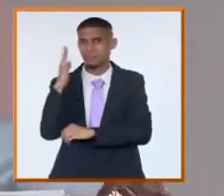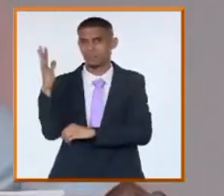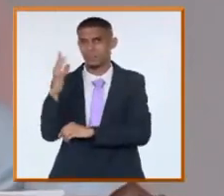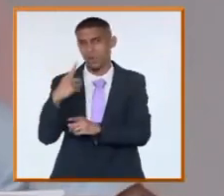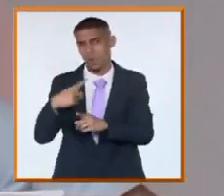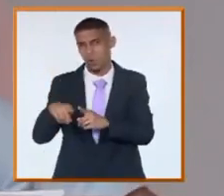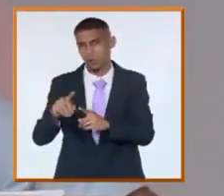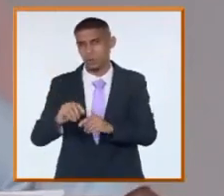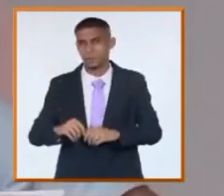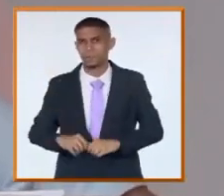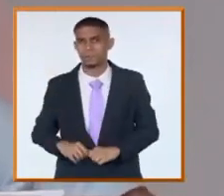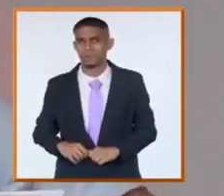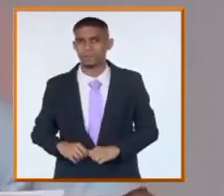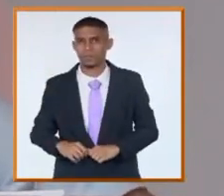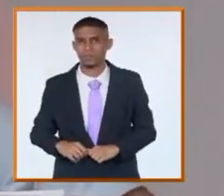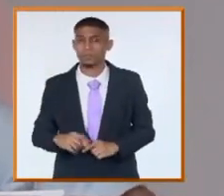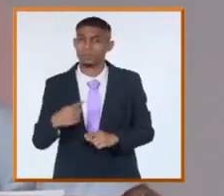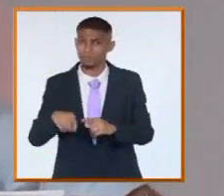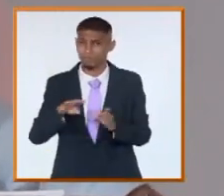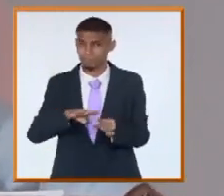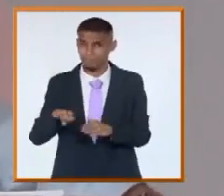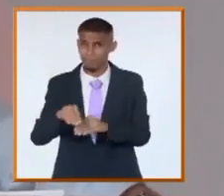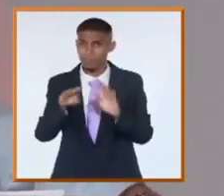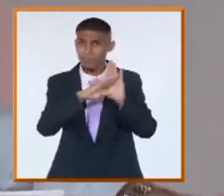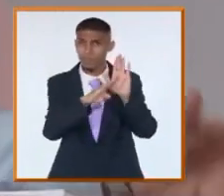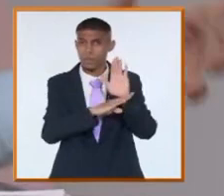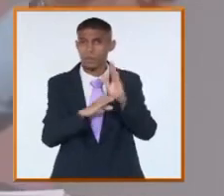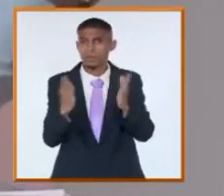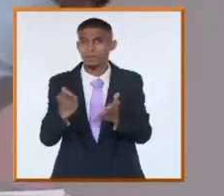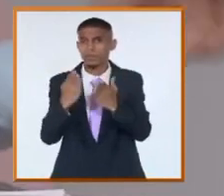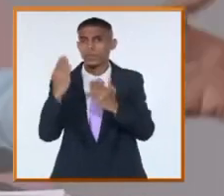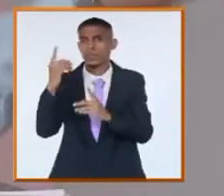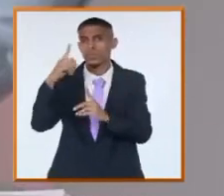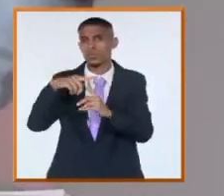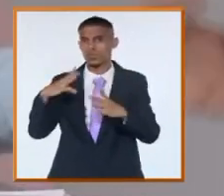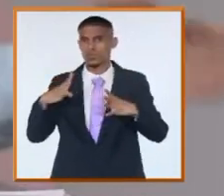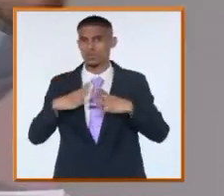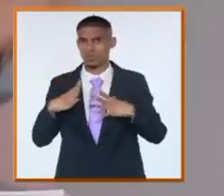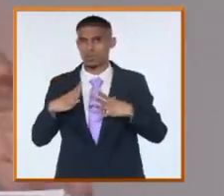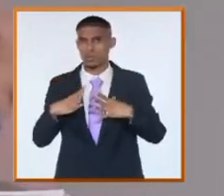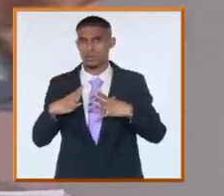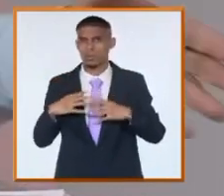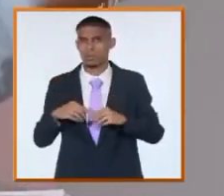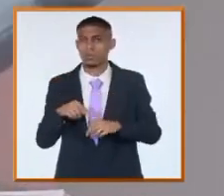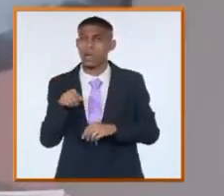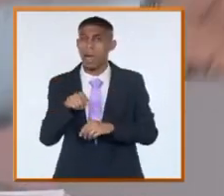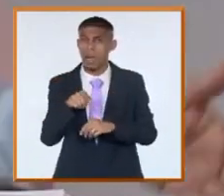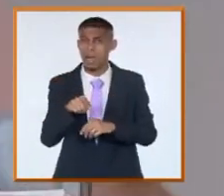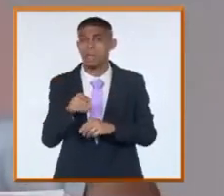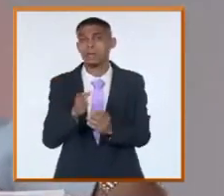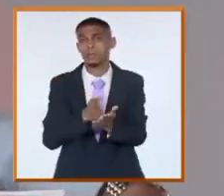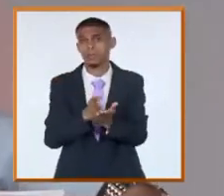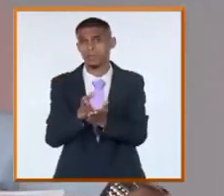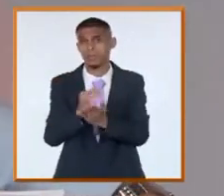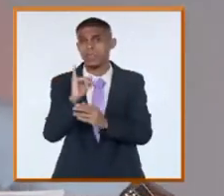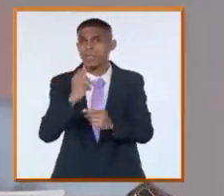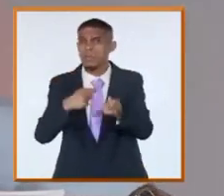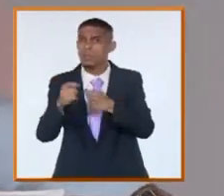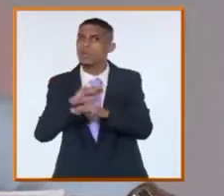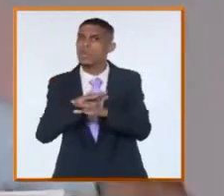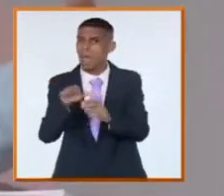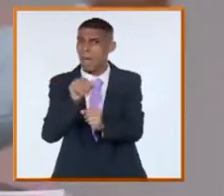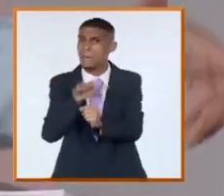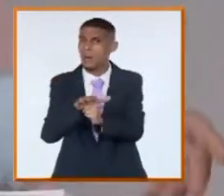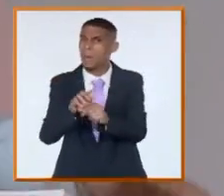está el programa de desarrollo del turismo que sobre todo dándole continuidad a inversiones que ya estaban